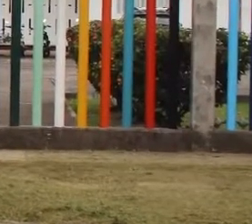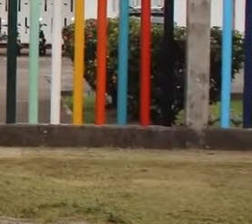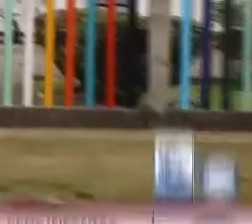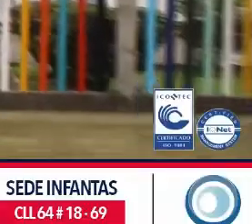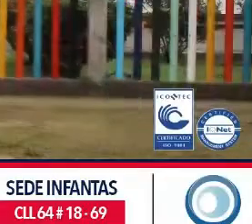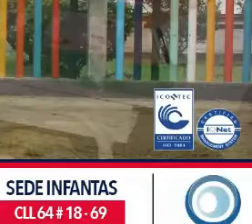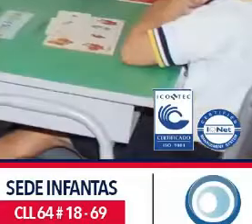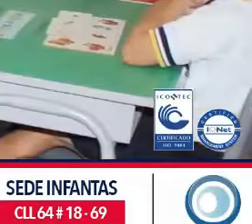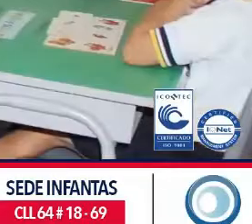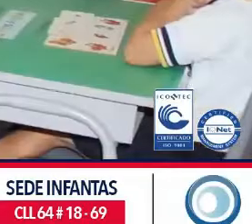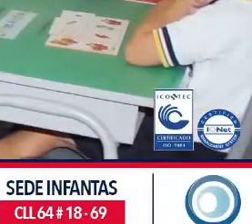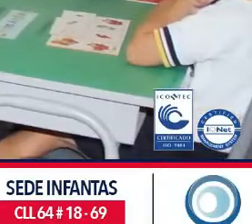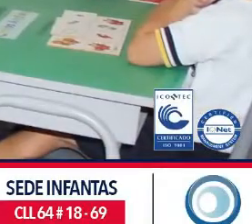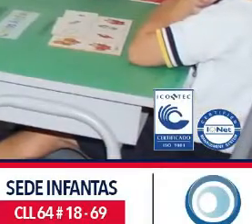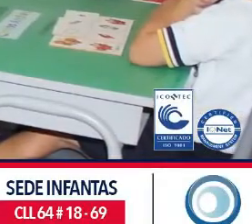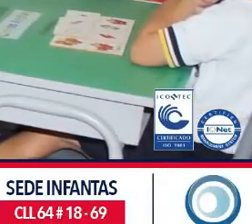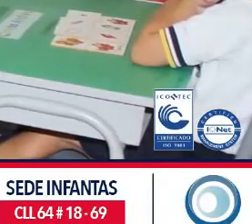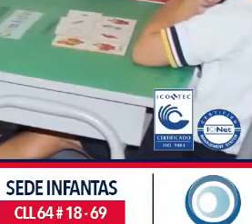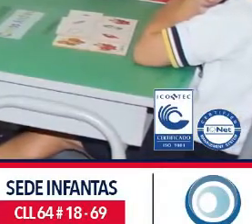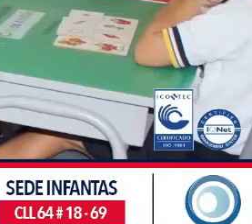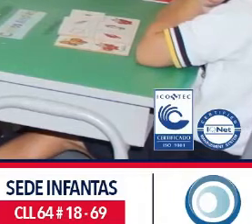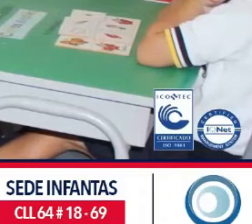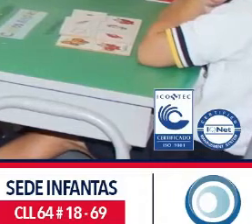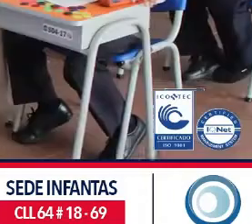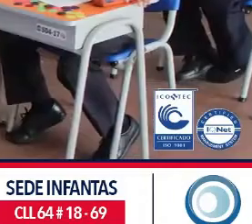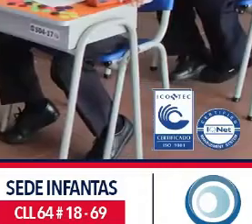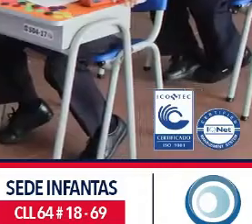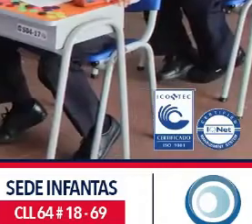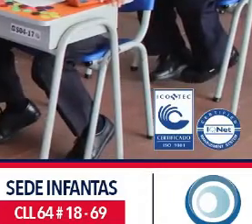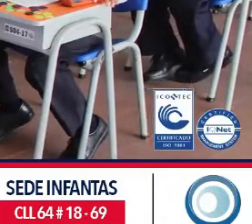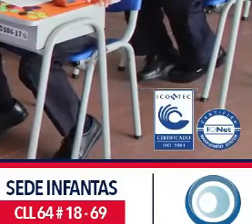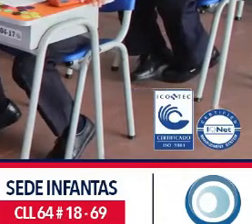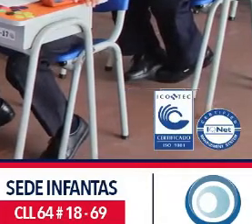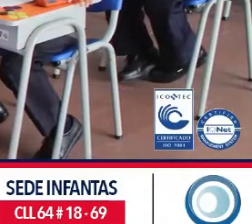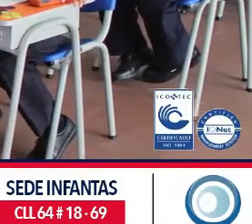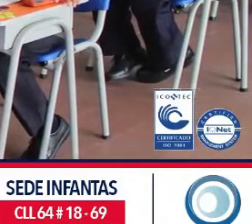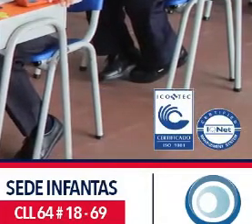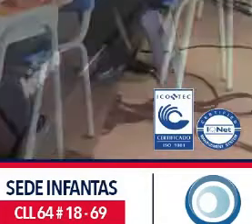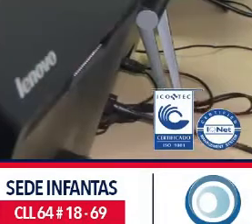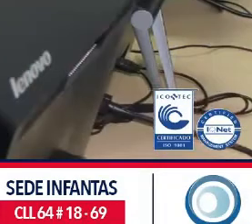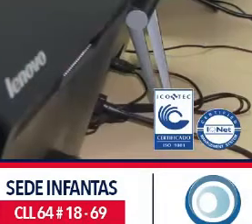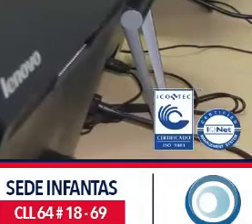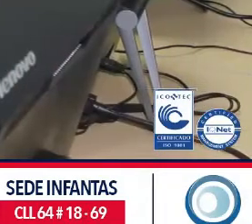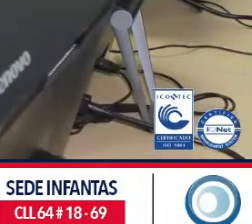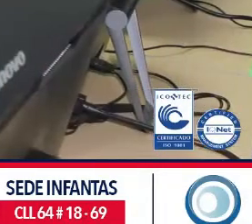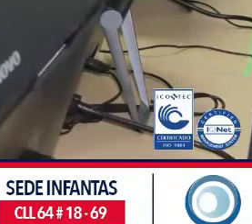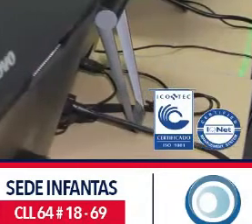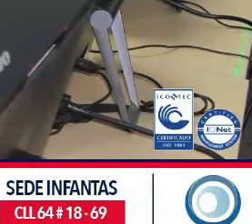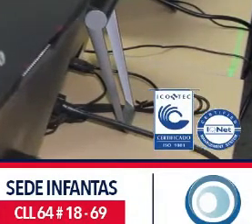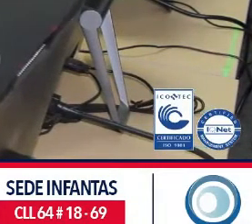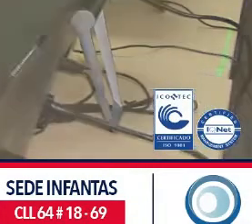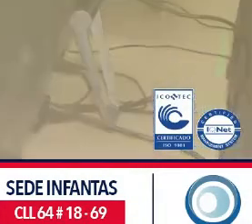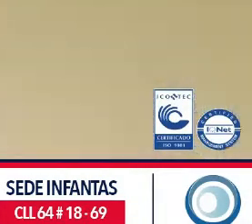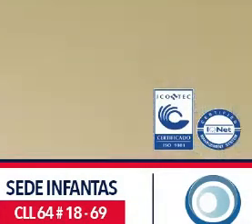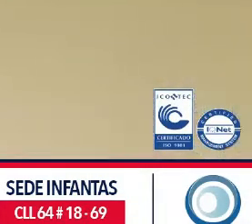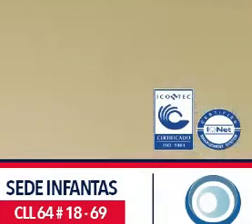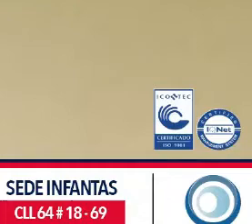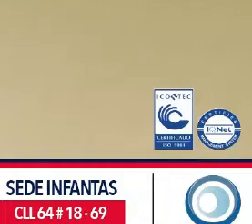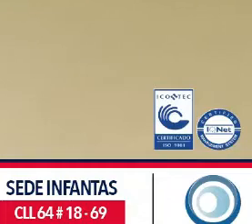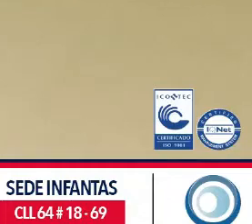Institución Educativa Infantas. Inscripciones abiertas para preescolar, primaria y secundaria. Estamos comprometidos con el